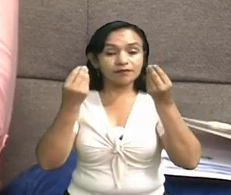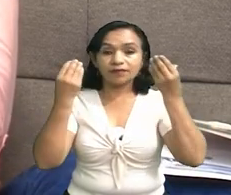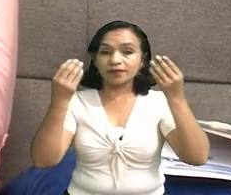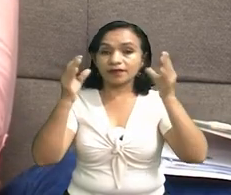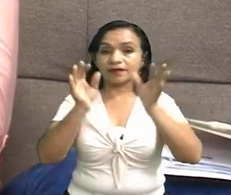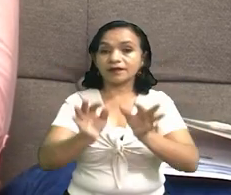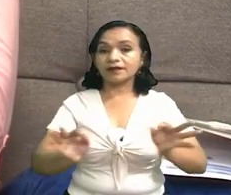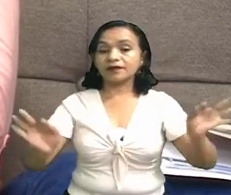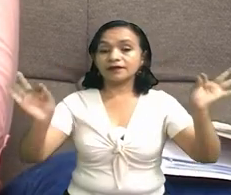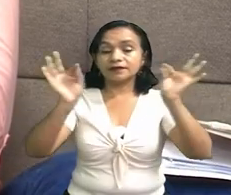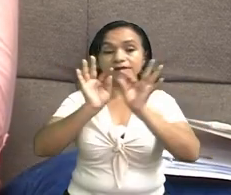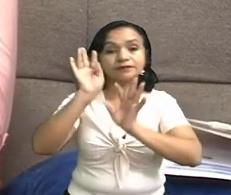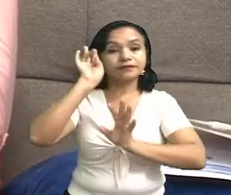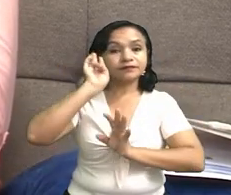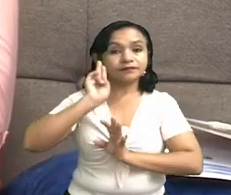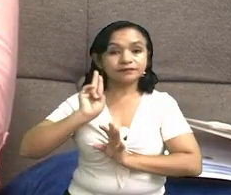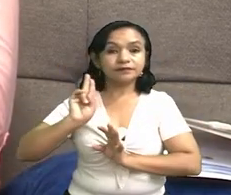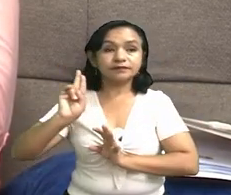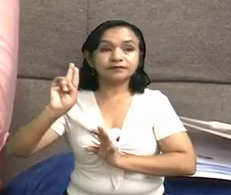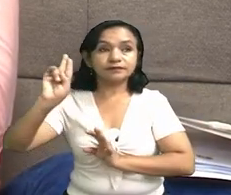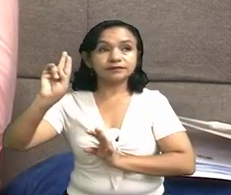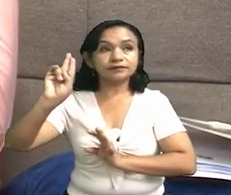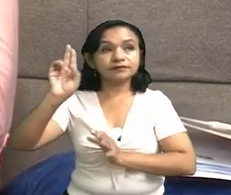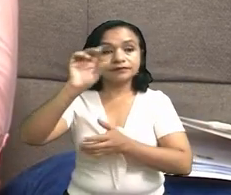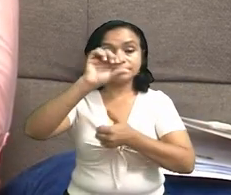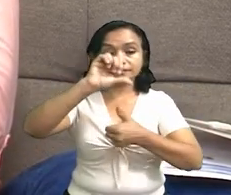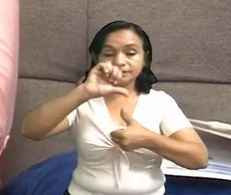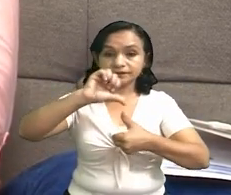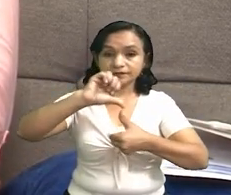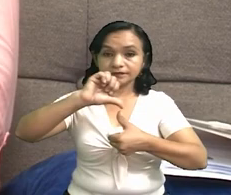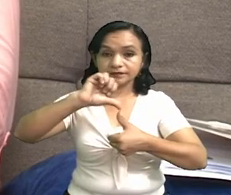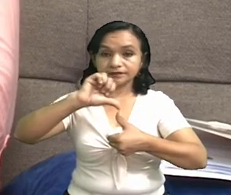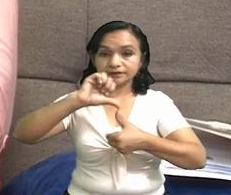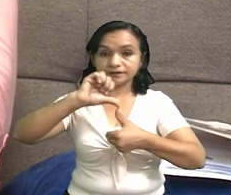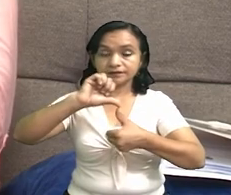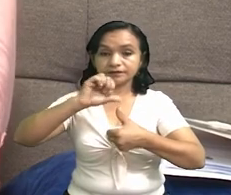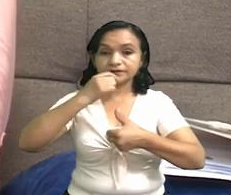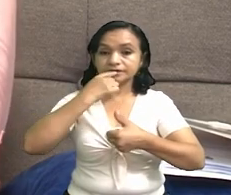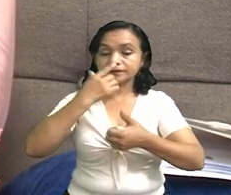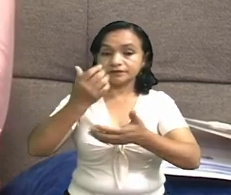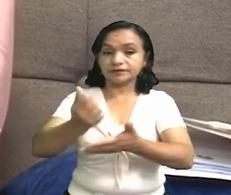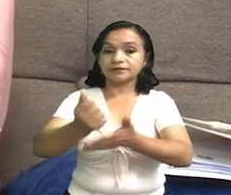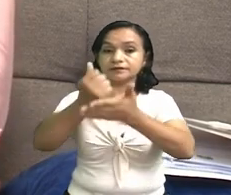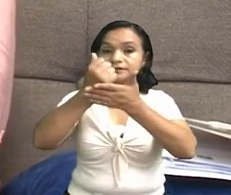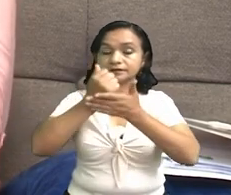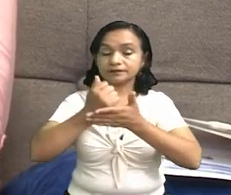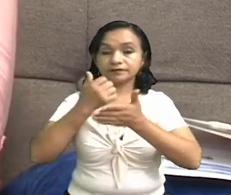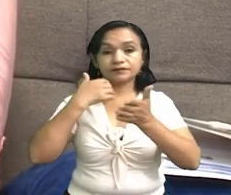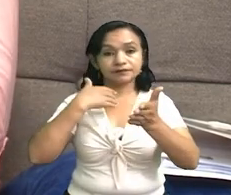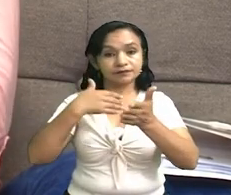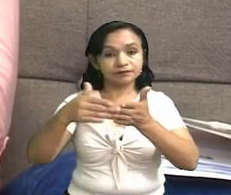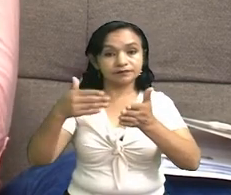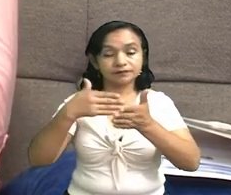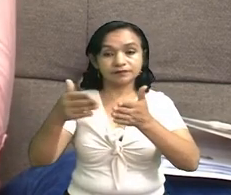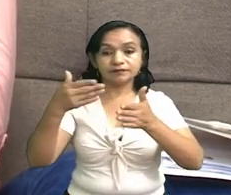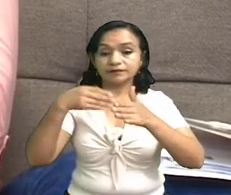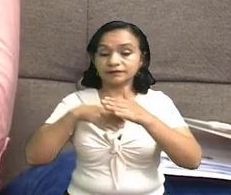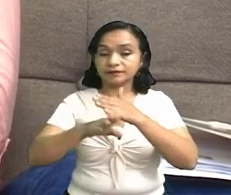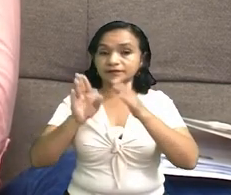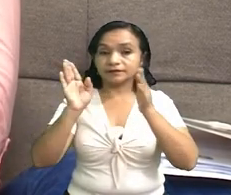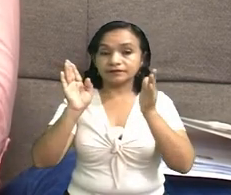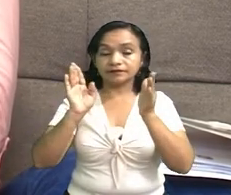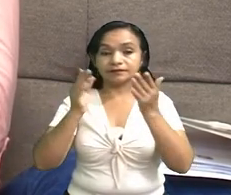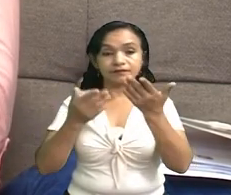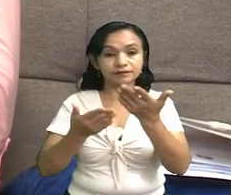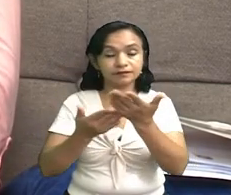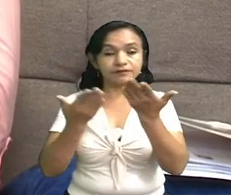oportunidades para las universidades centroamericanas porque nos permite un acceso a tecnología, pero